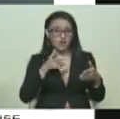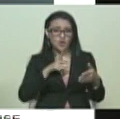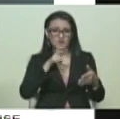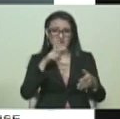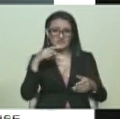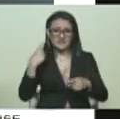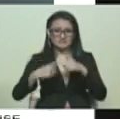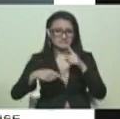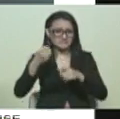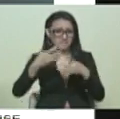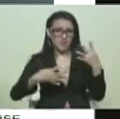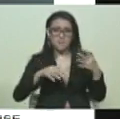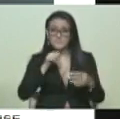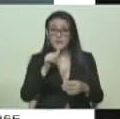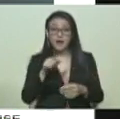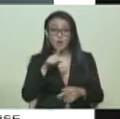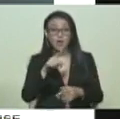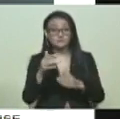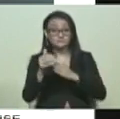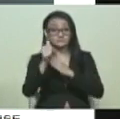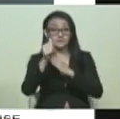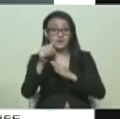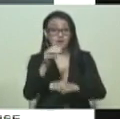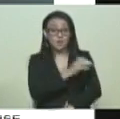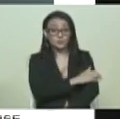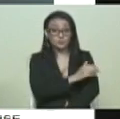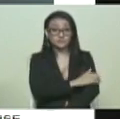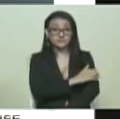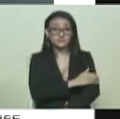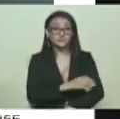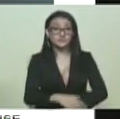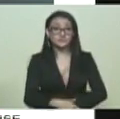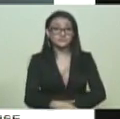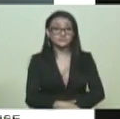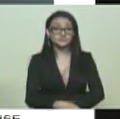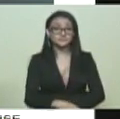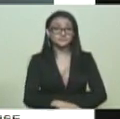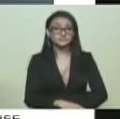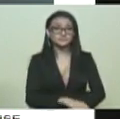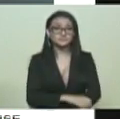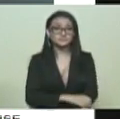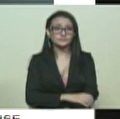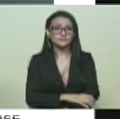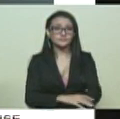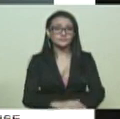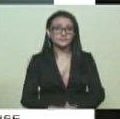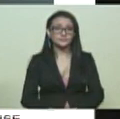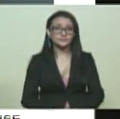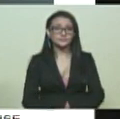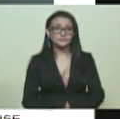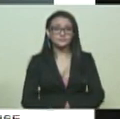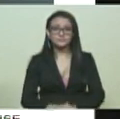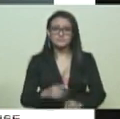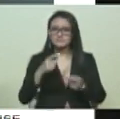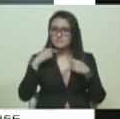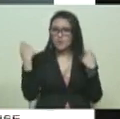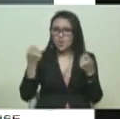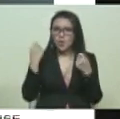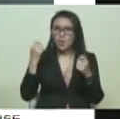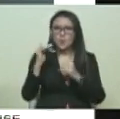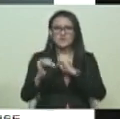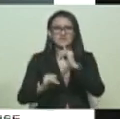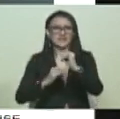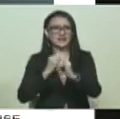de Voluntad Popular. Aquí abro un paréntesis, porque los medios nacionales y los medios